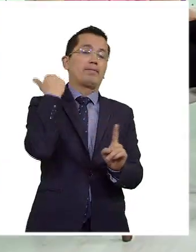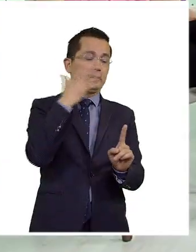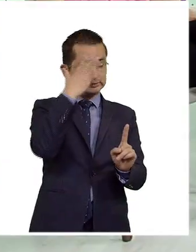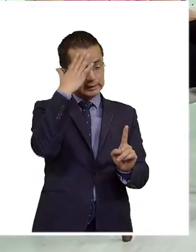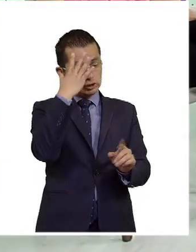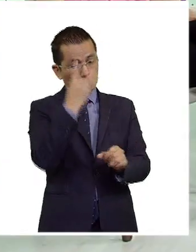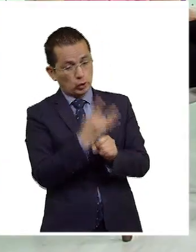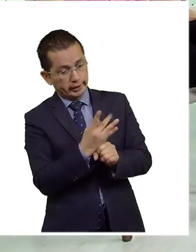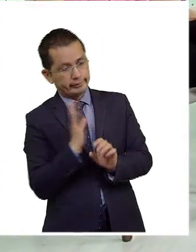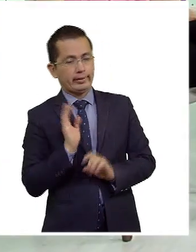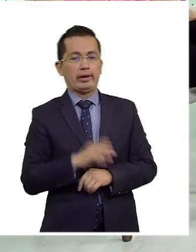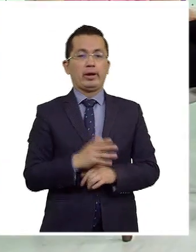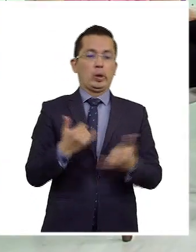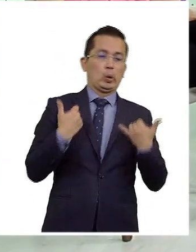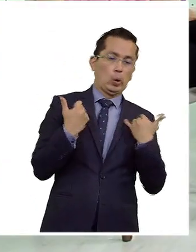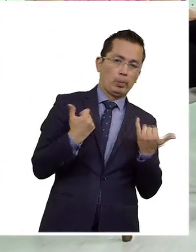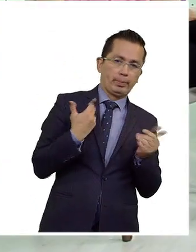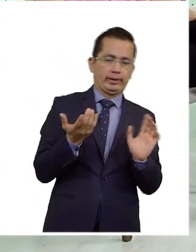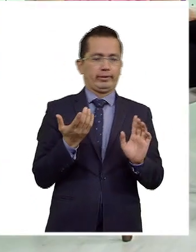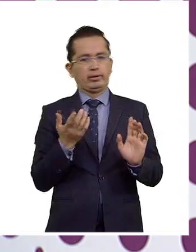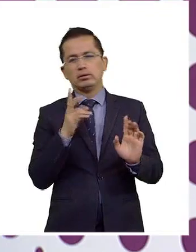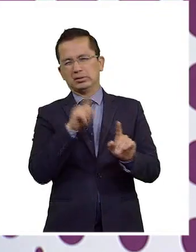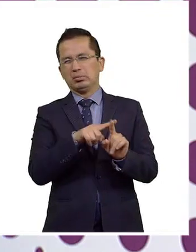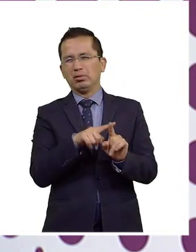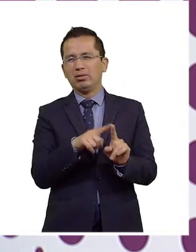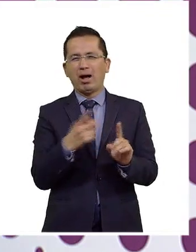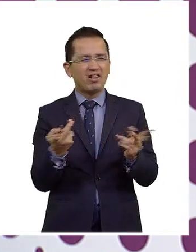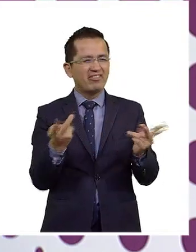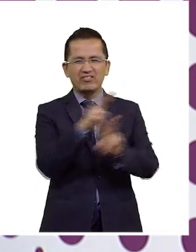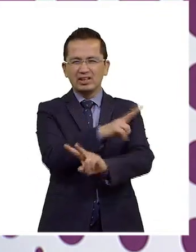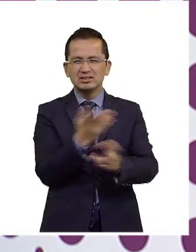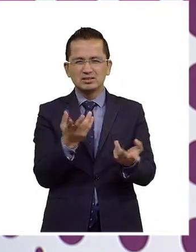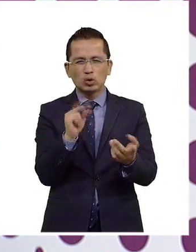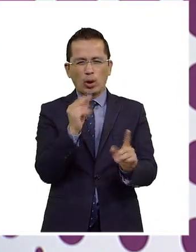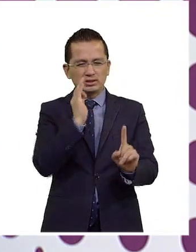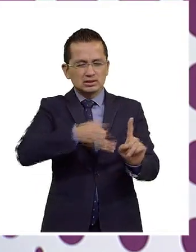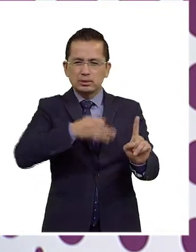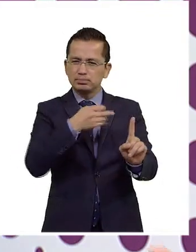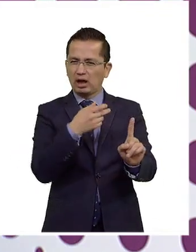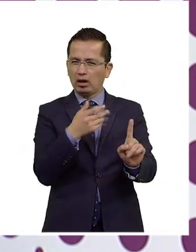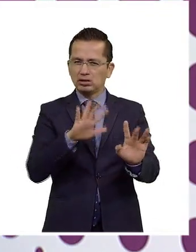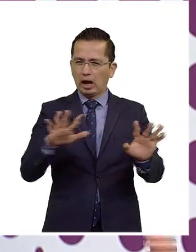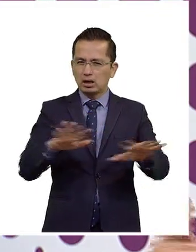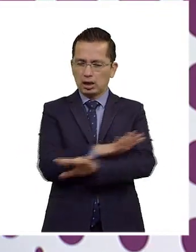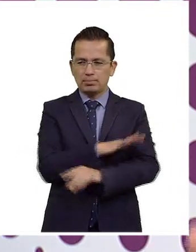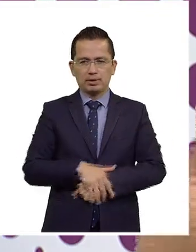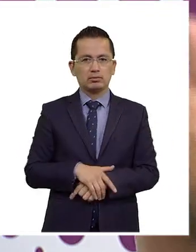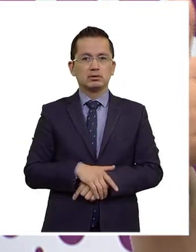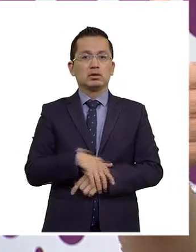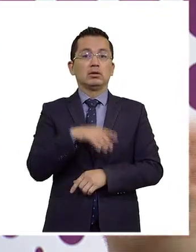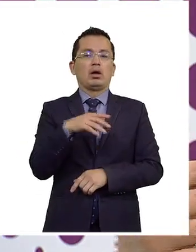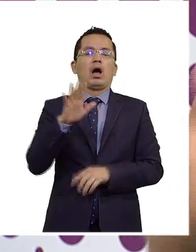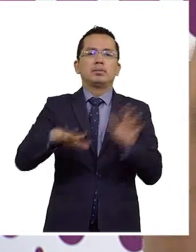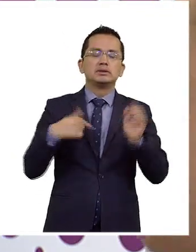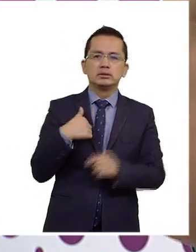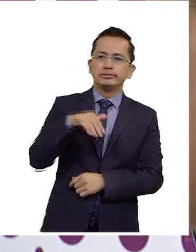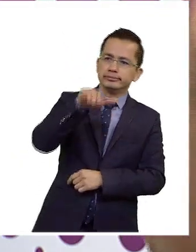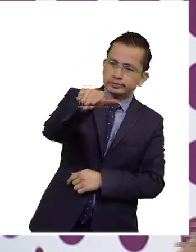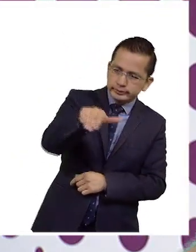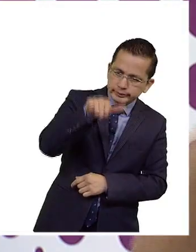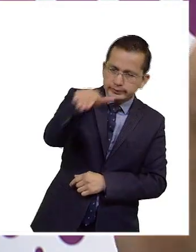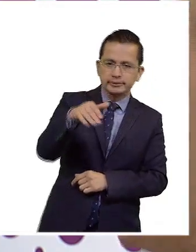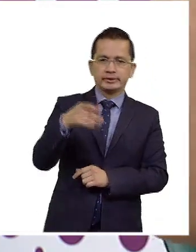señorita, joven, si no lo es, si no se identifica como tal, y no cejan, es decir, puedes hablar con ellos, puedes hablar con el